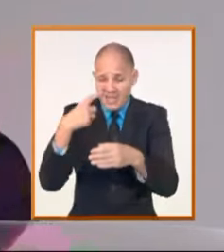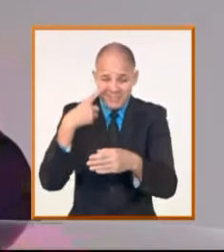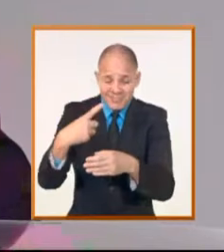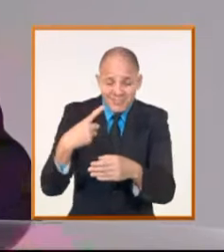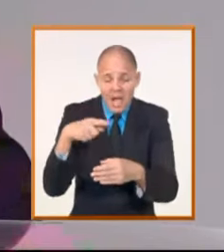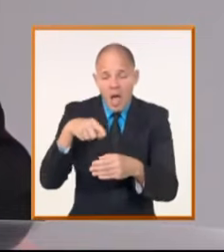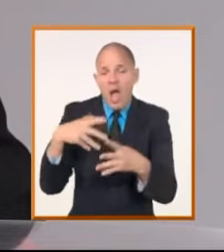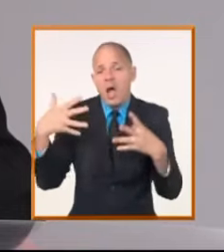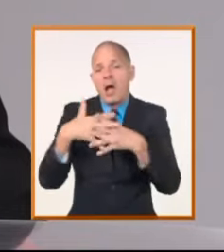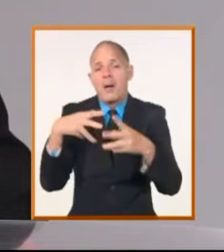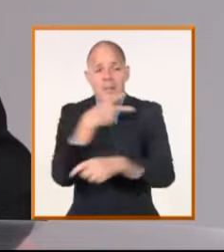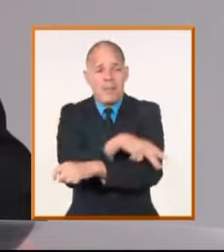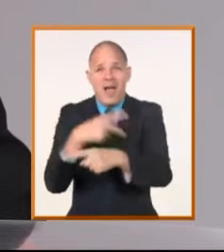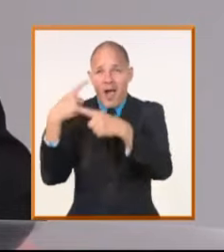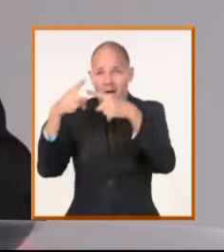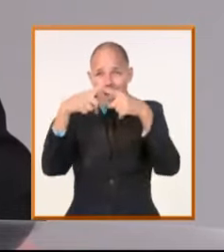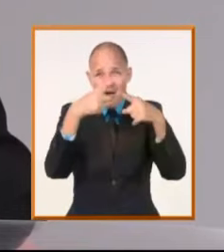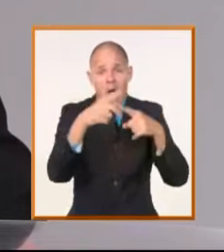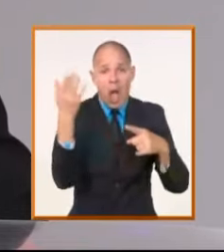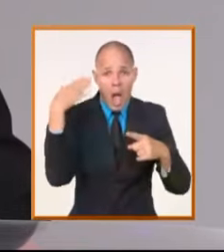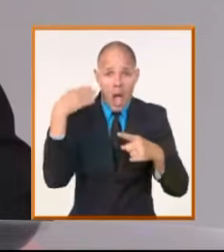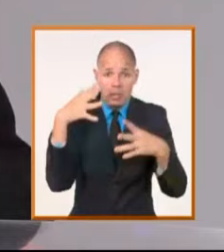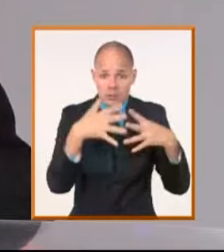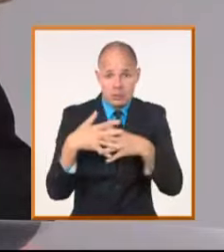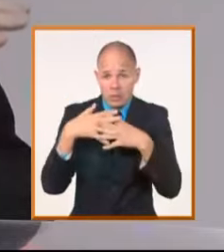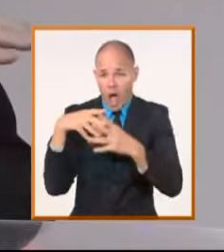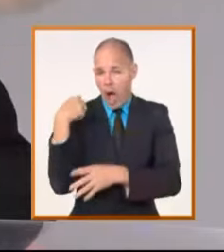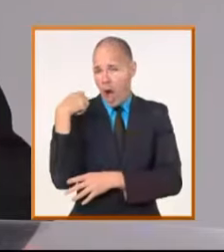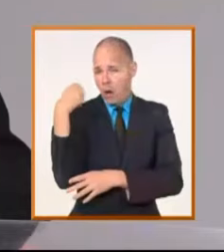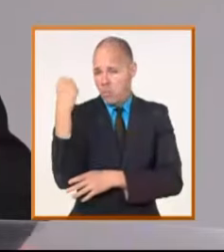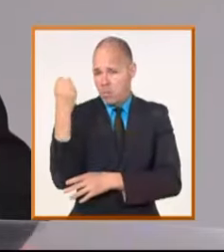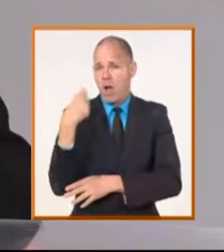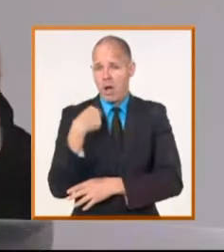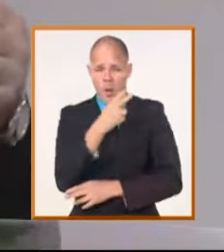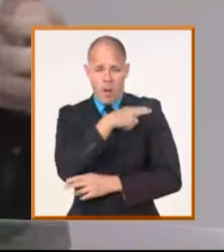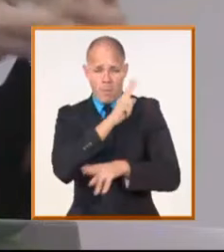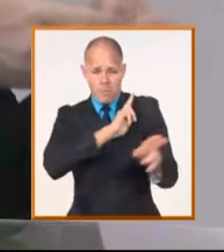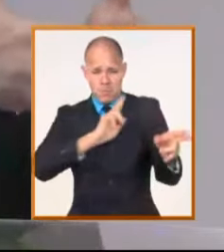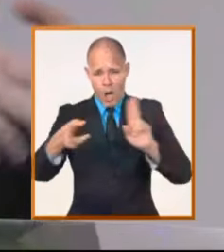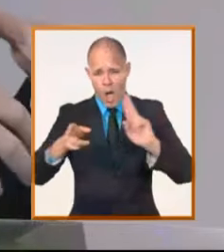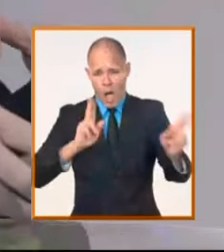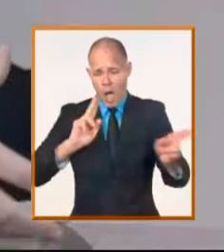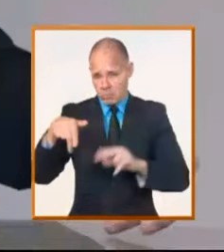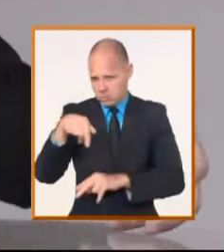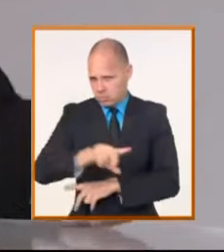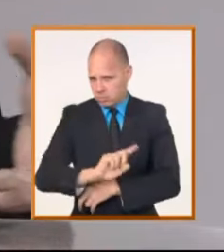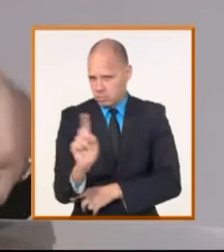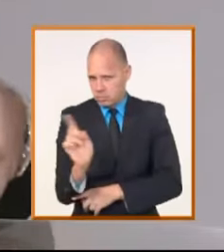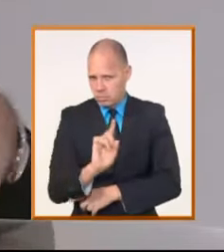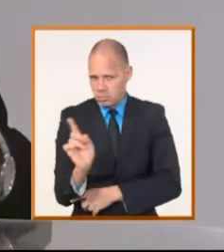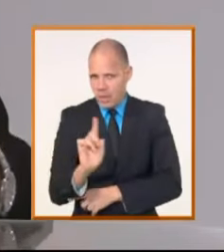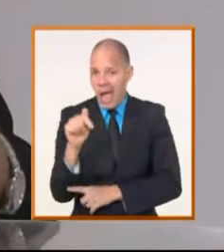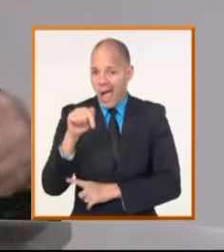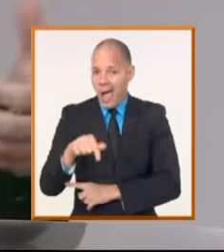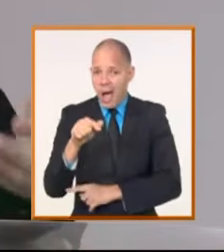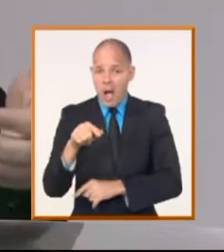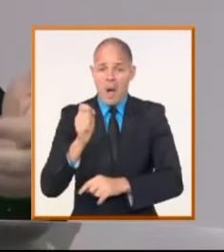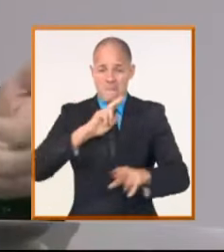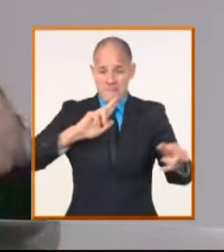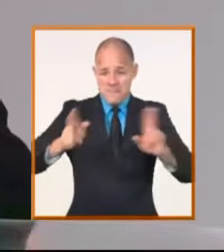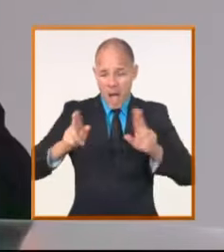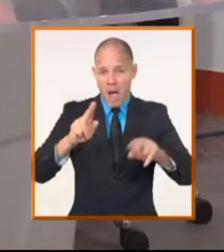en el ámbito internacional y la pérdida de hegemonía a escala global. No estamos hablando de que Estados Unidos ya no es primera potencia, sino un declive relativo. Todo eso es parte del mismo